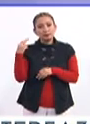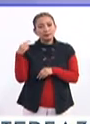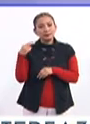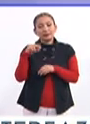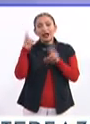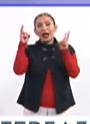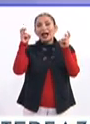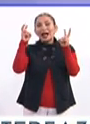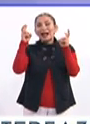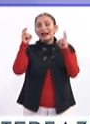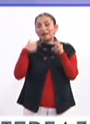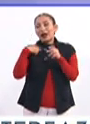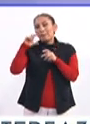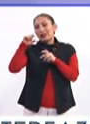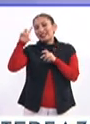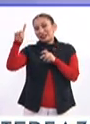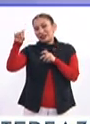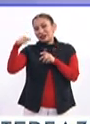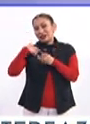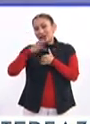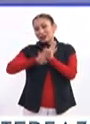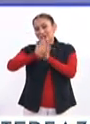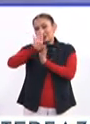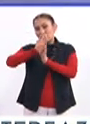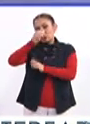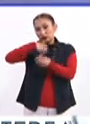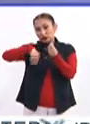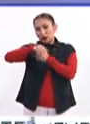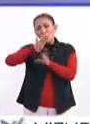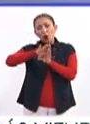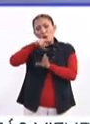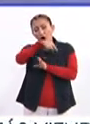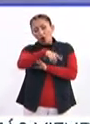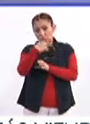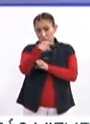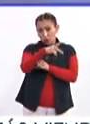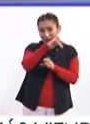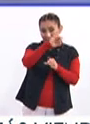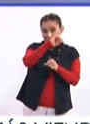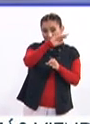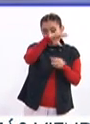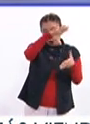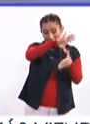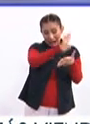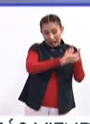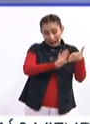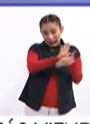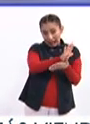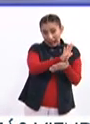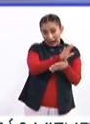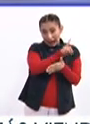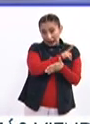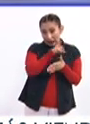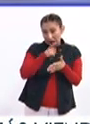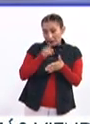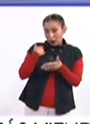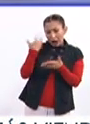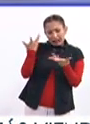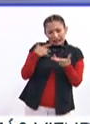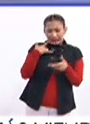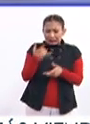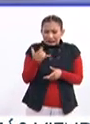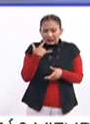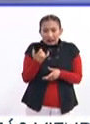llama la Agenda 2030 de Desarrollo Sostenible, cómo desde lo iberoamericano se tienen que hacer todos